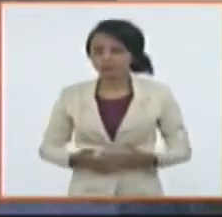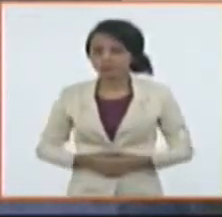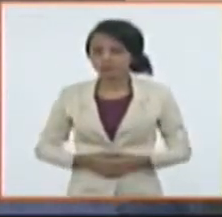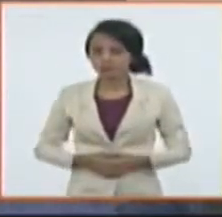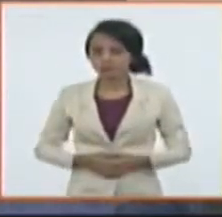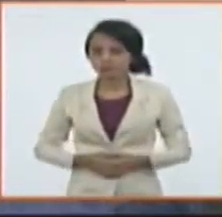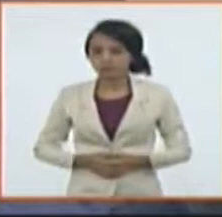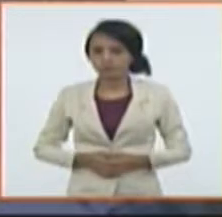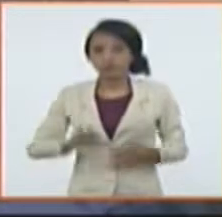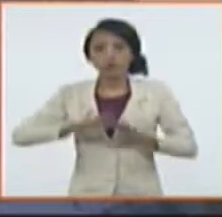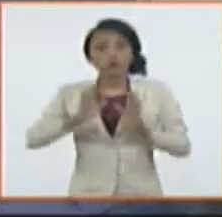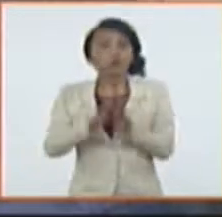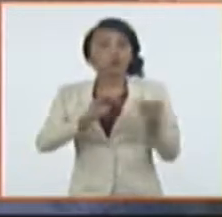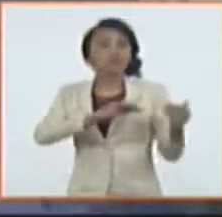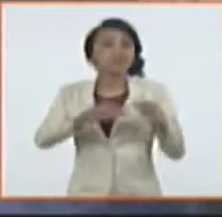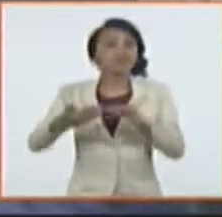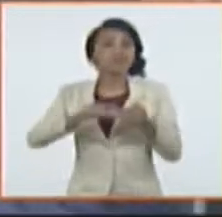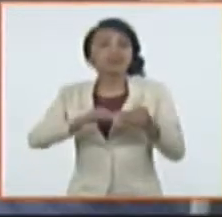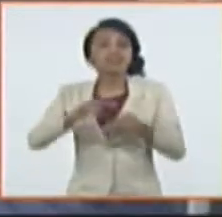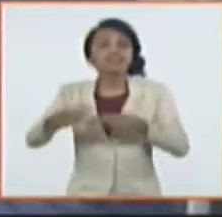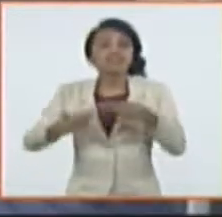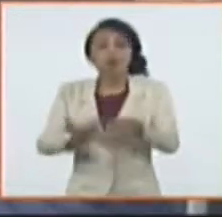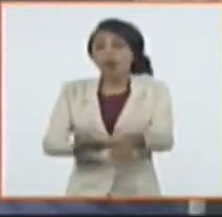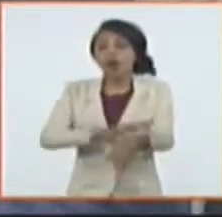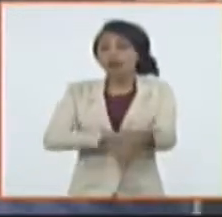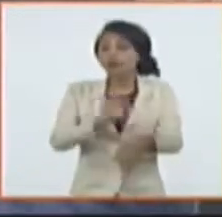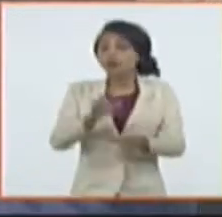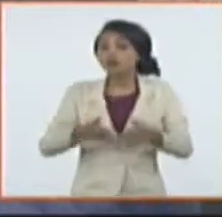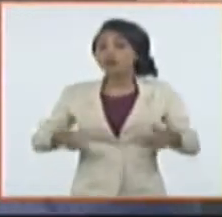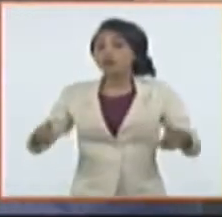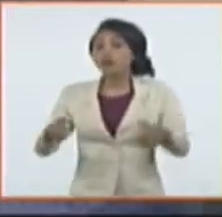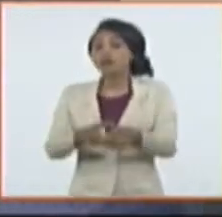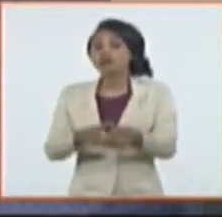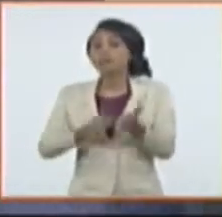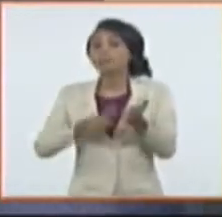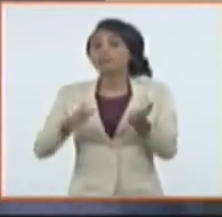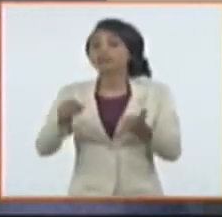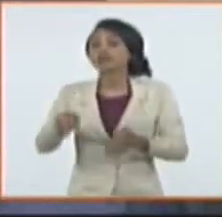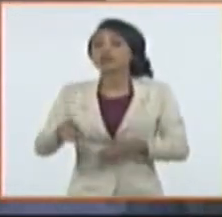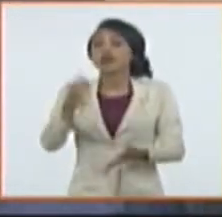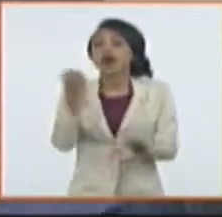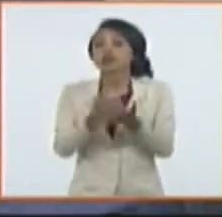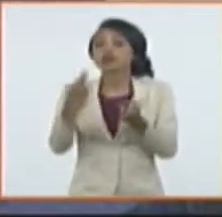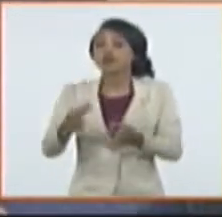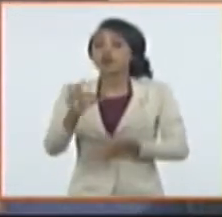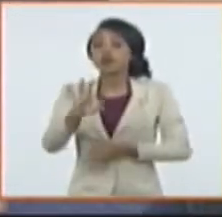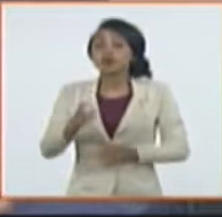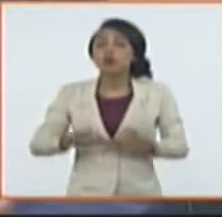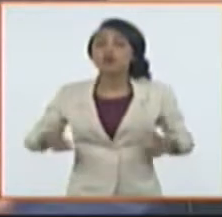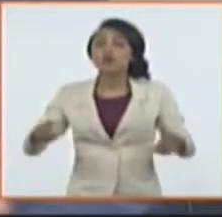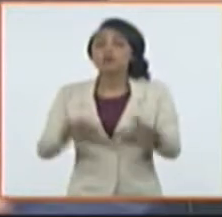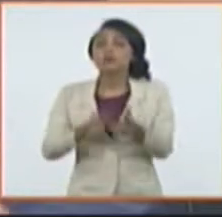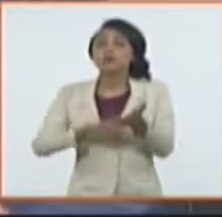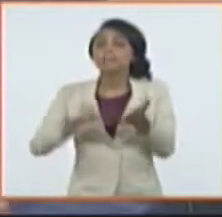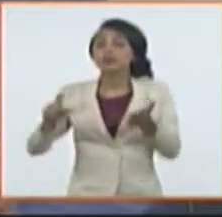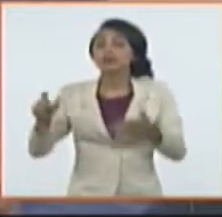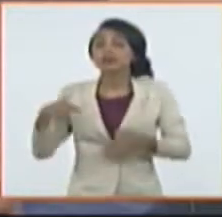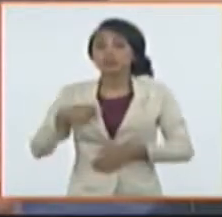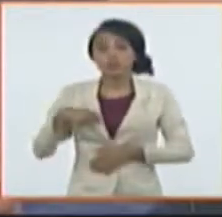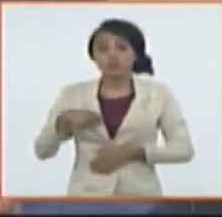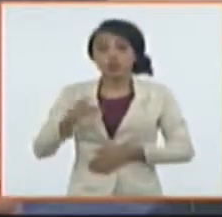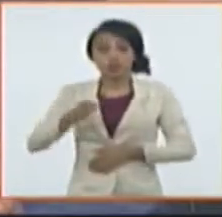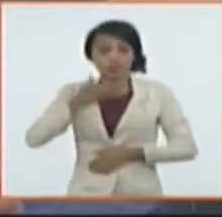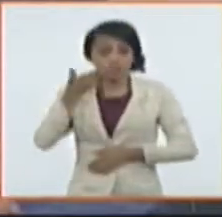el debate que se realizó antes del 8º Congreso del Partido y el debate y lo que aprobó el 8º Congreso del Partido. Tanto en el discurso del general de